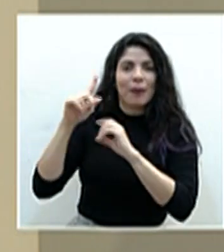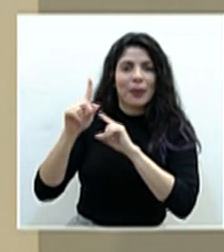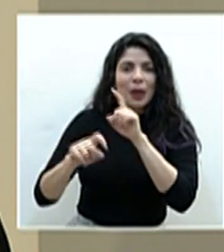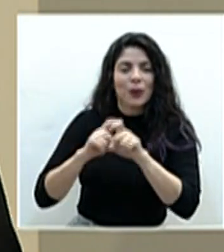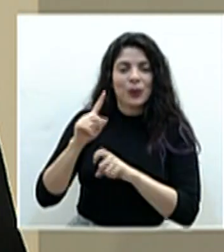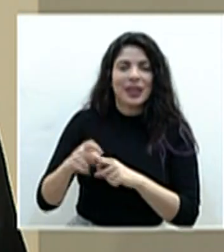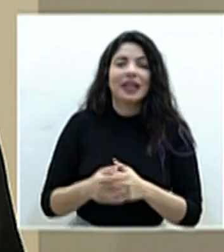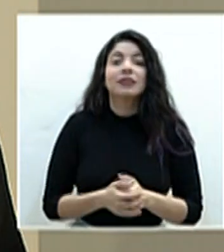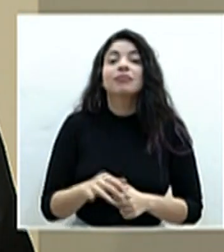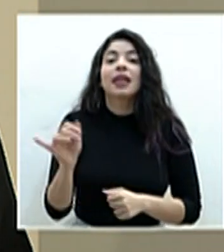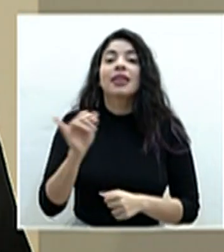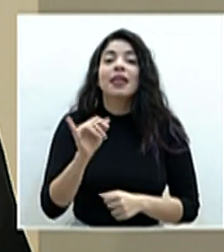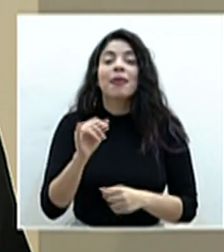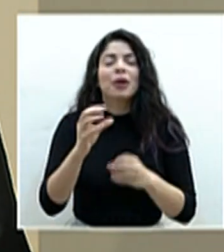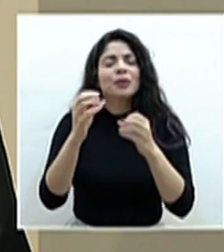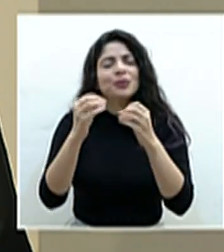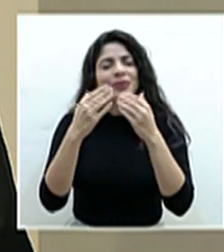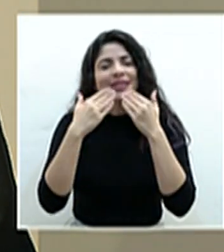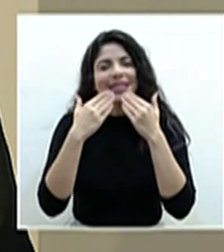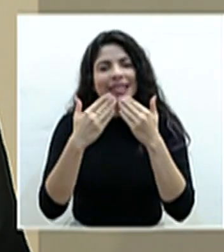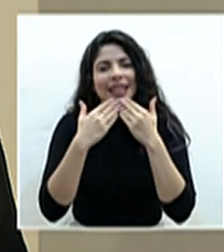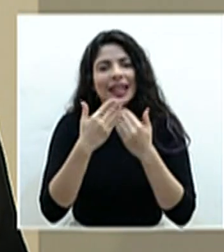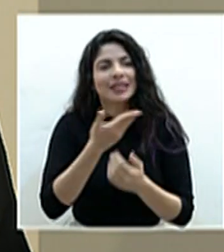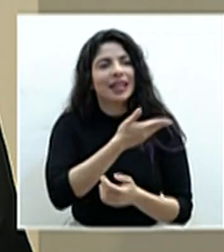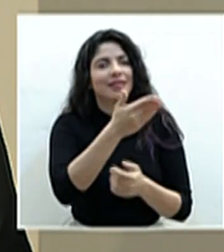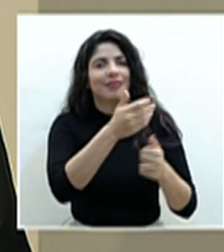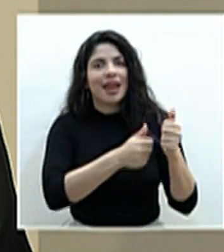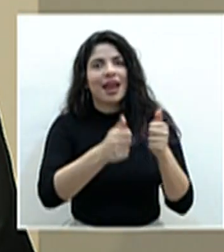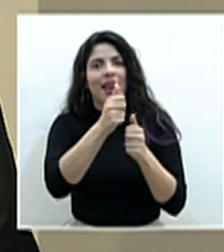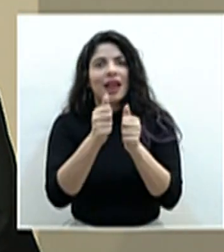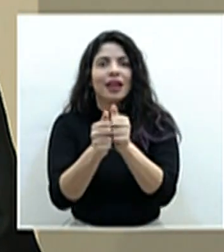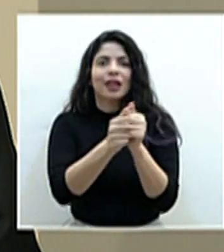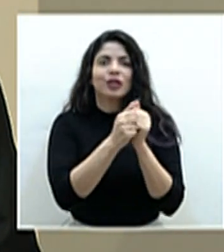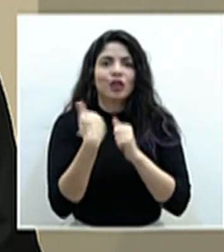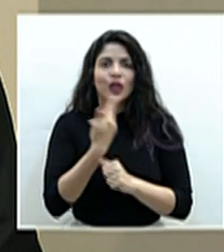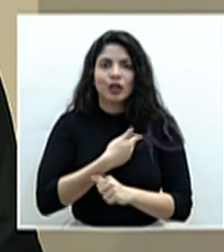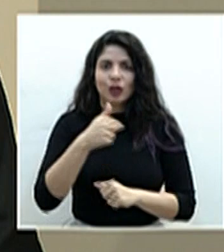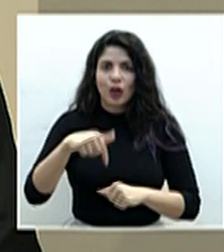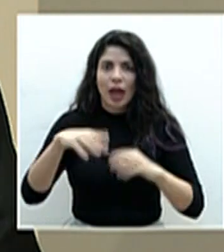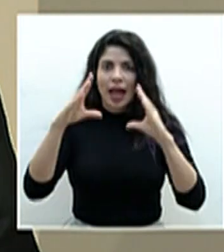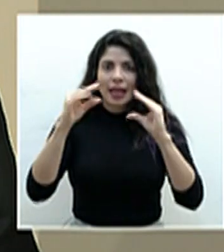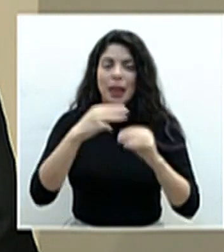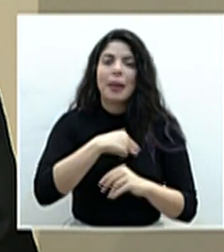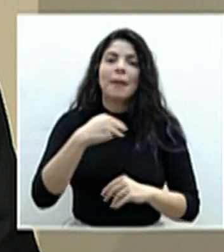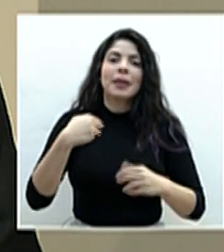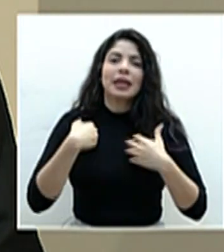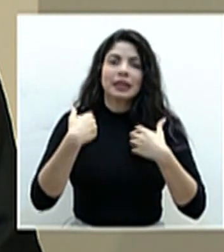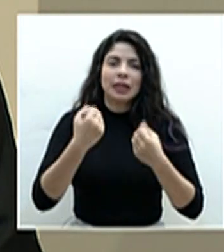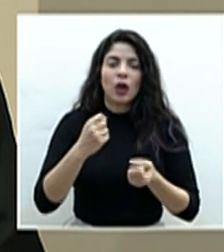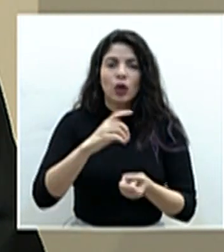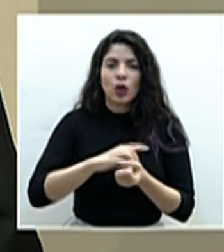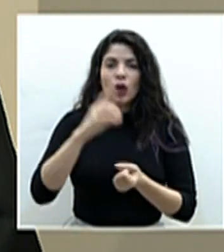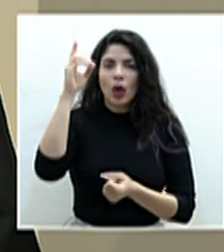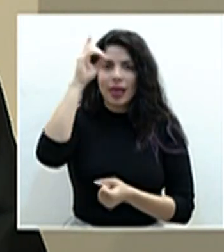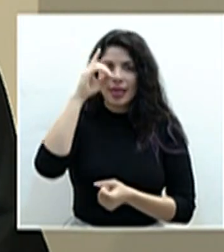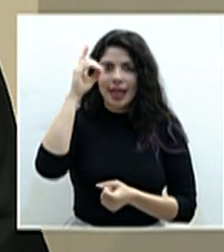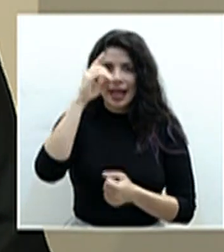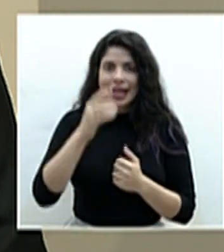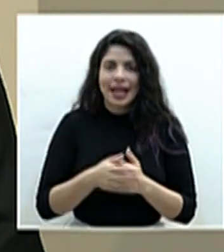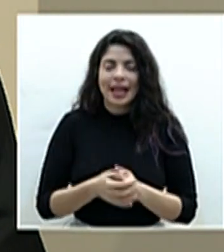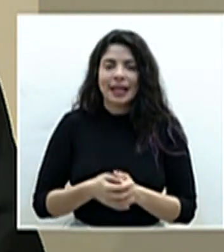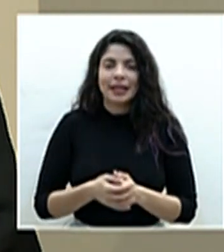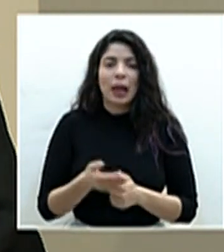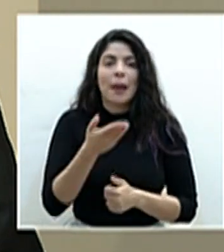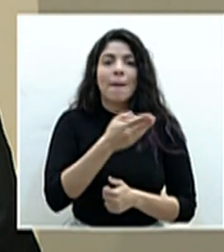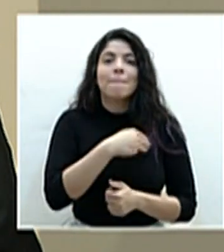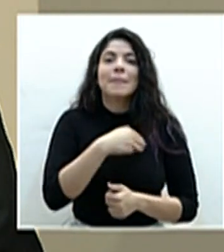sus consultas. También le agradecemos a los jerarcas que nos acompañaron esta tarde, el ministro de Salud, el doctor Daniel Salas,